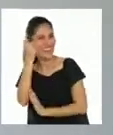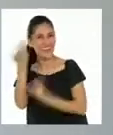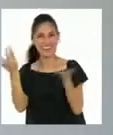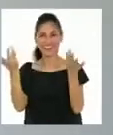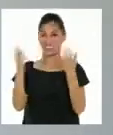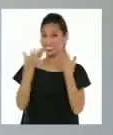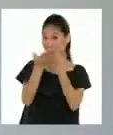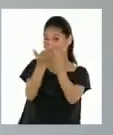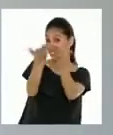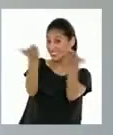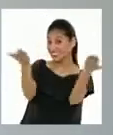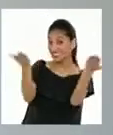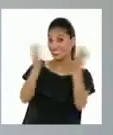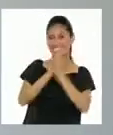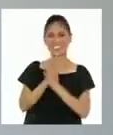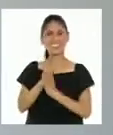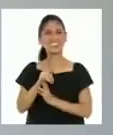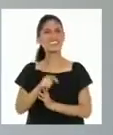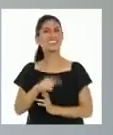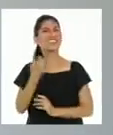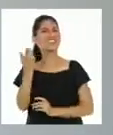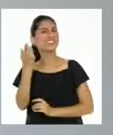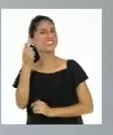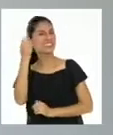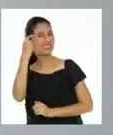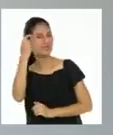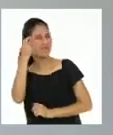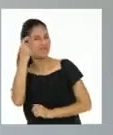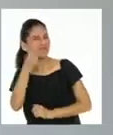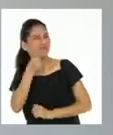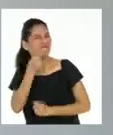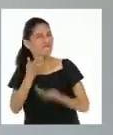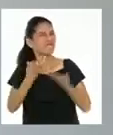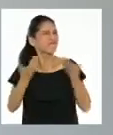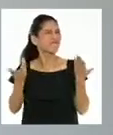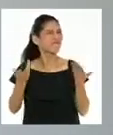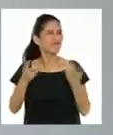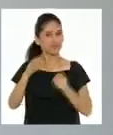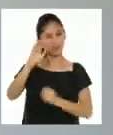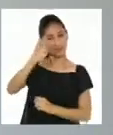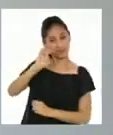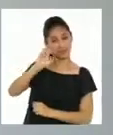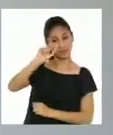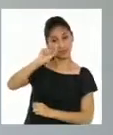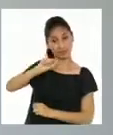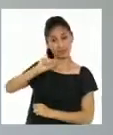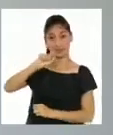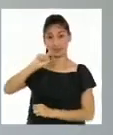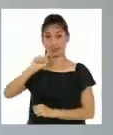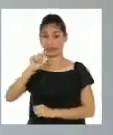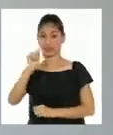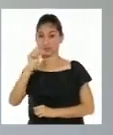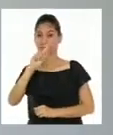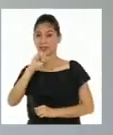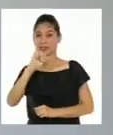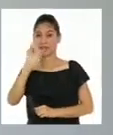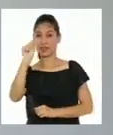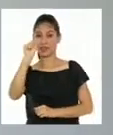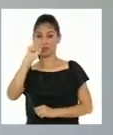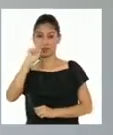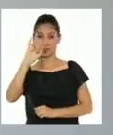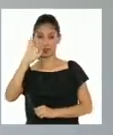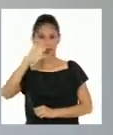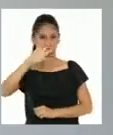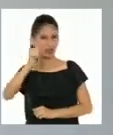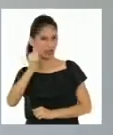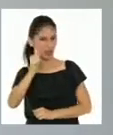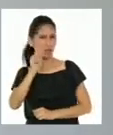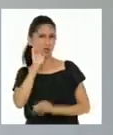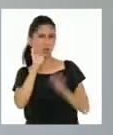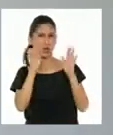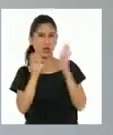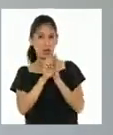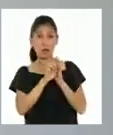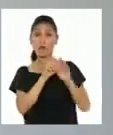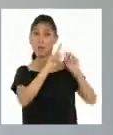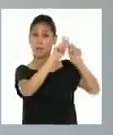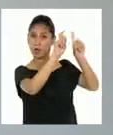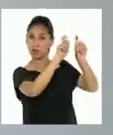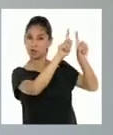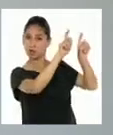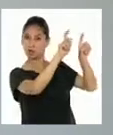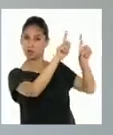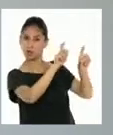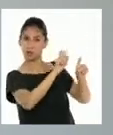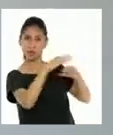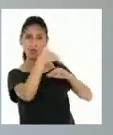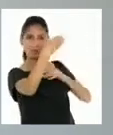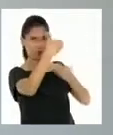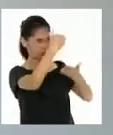¿Ustedes qué idea tienen al escuchar estadística? ¿Cómo creen que se obtienen los resultados de una encuesta? ¿Has escuchado alguna vez